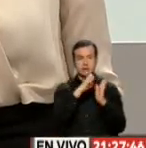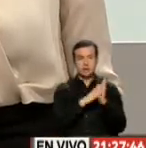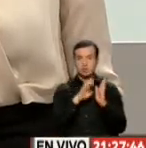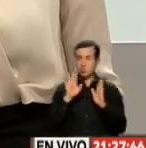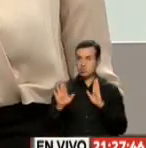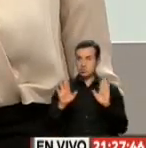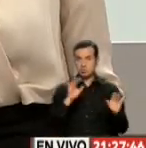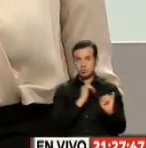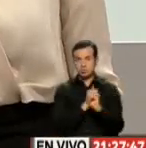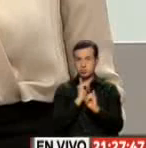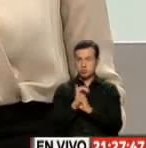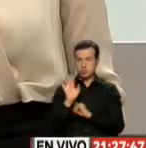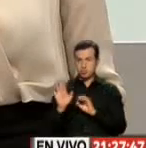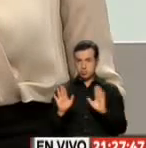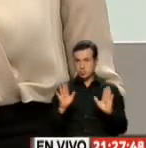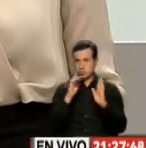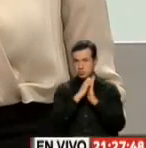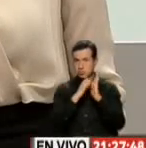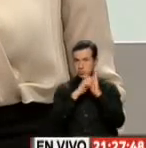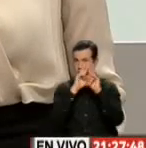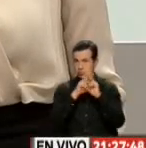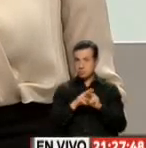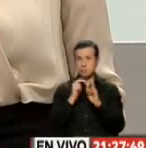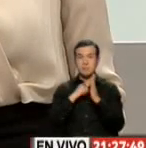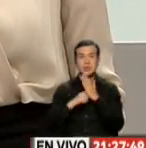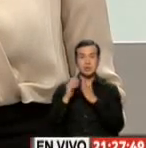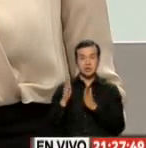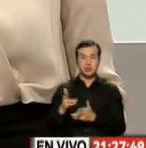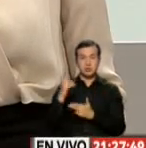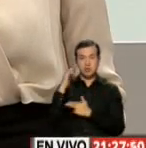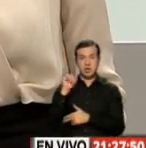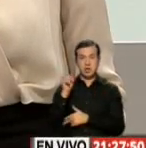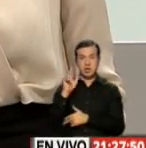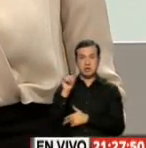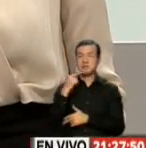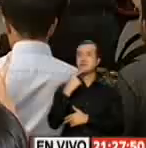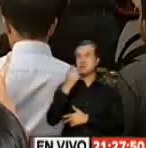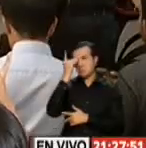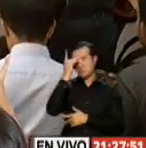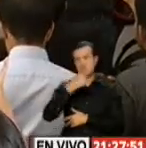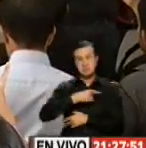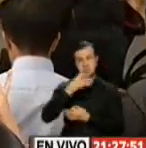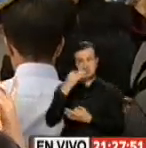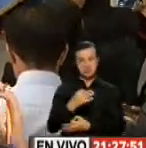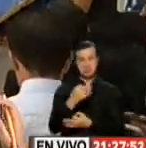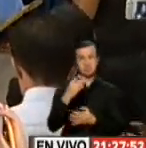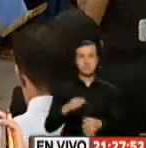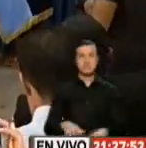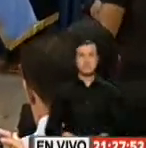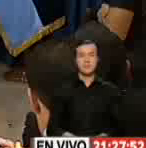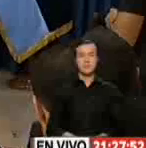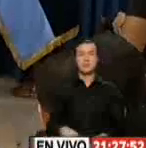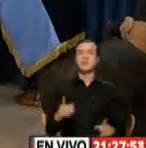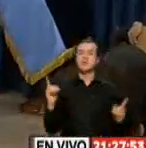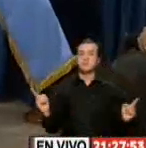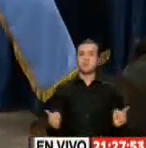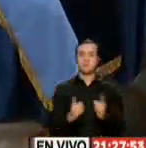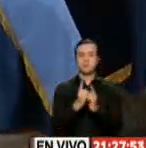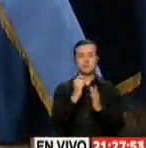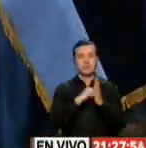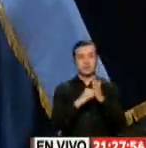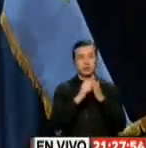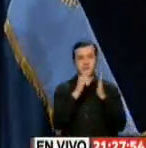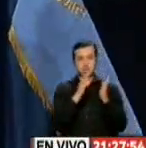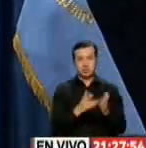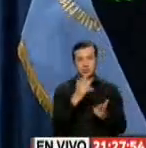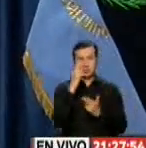las 2 instituciones. Según el ministro Osvaldo Jarrín, la decisión es acertada. Es el primer acercamiento del ministro de